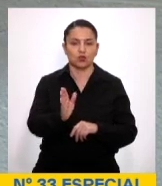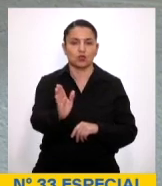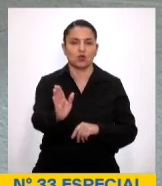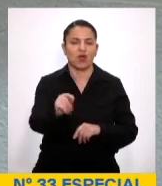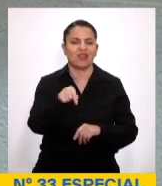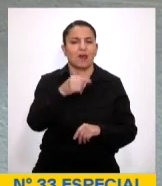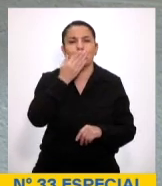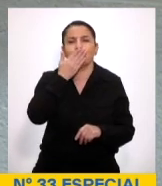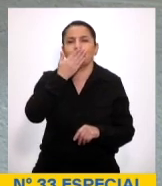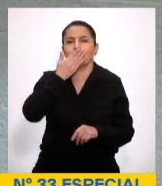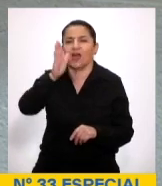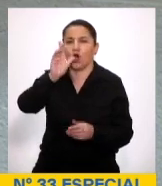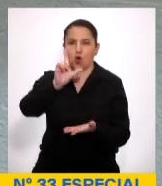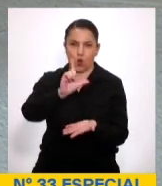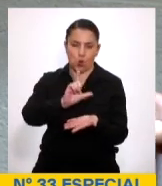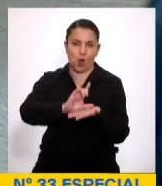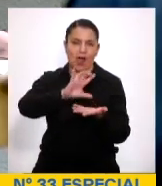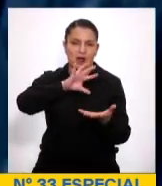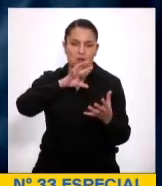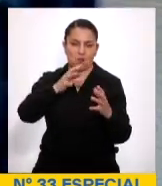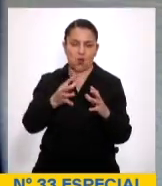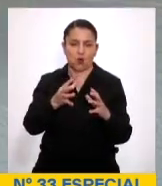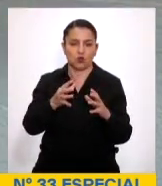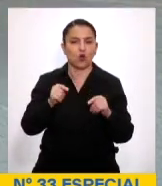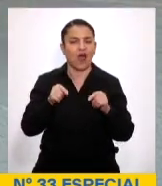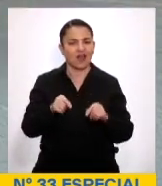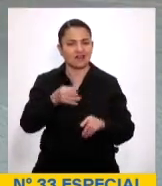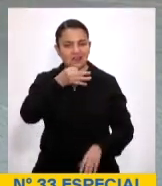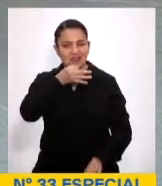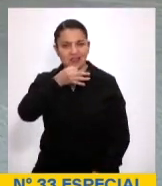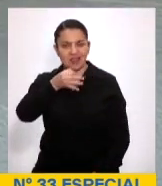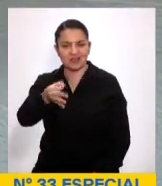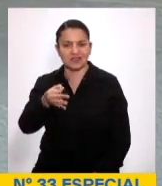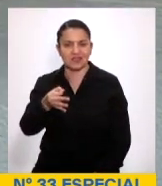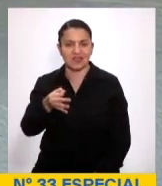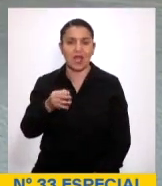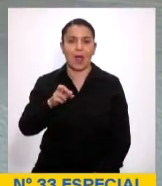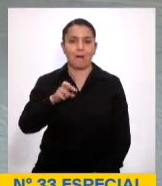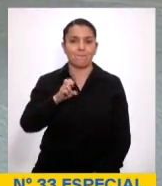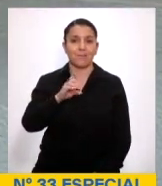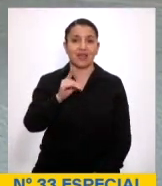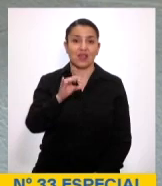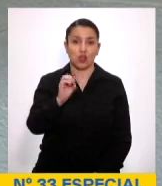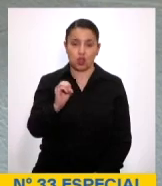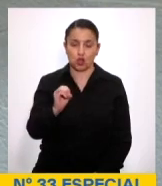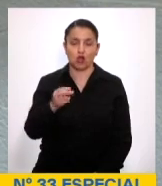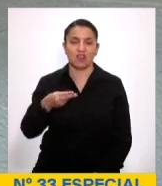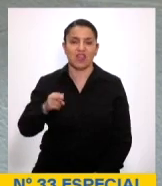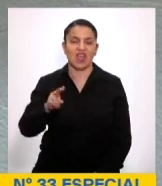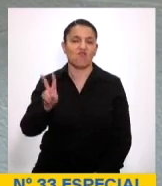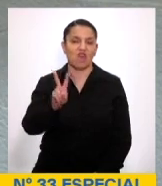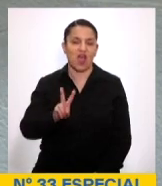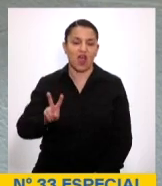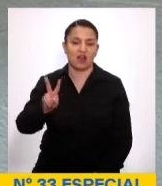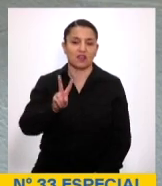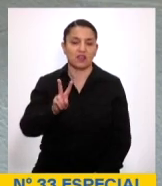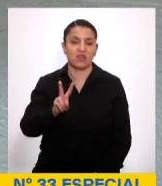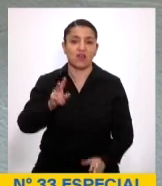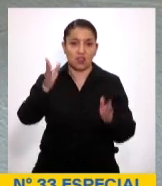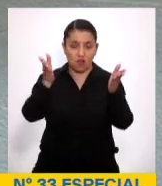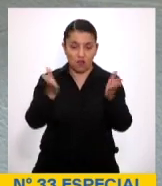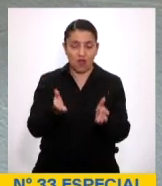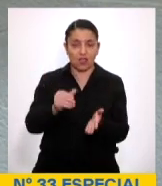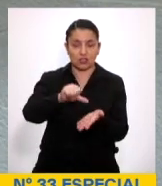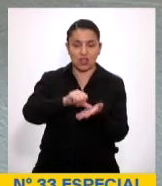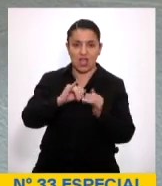mundo así enga la Nava Pedro de Valdivia nuestro querido Valle central cuando informaba al rey de España